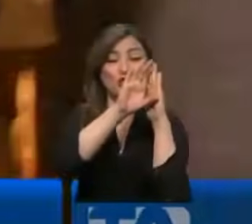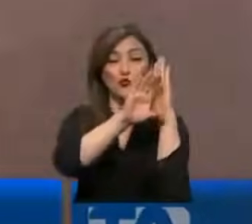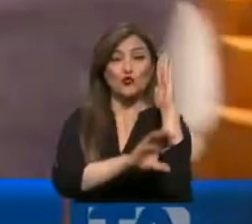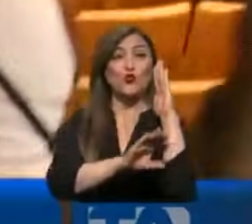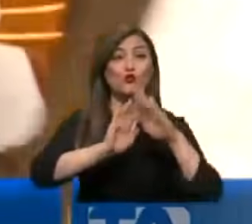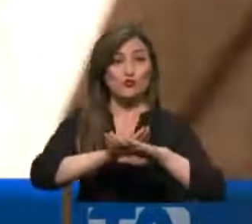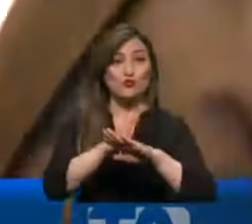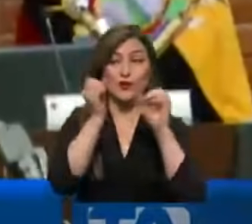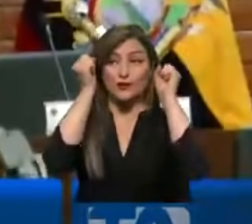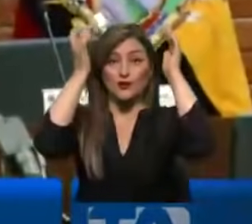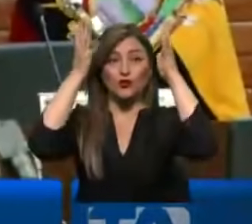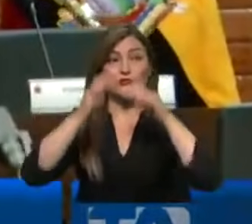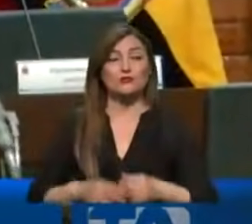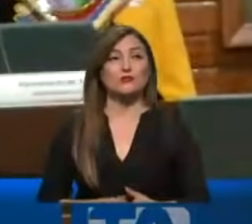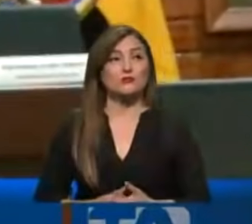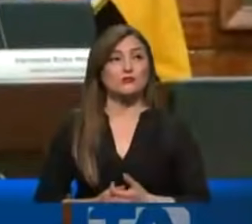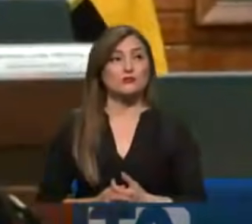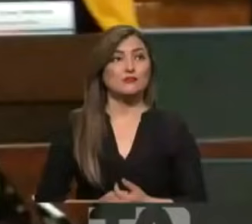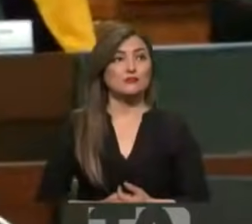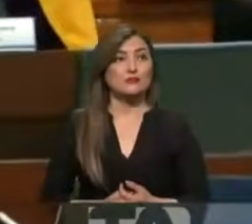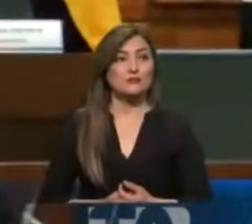la convocatoria de Yunda. Esta convocatoria es